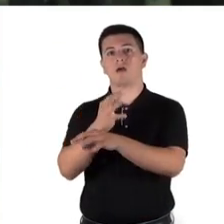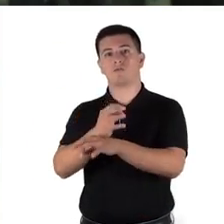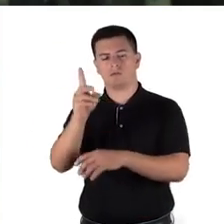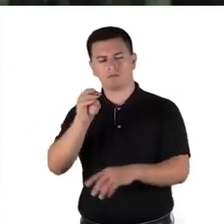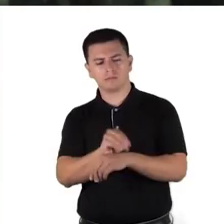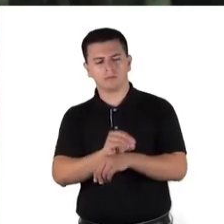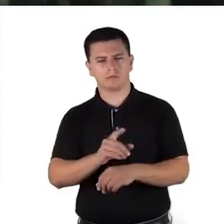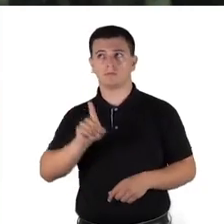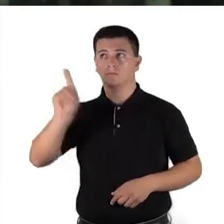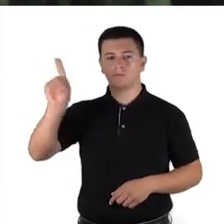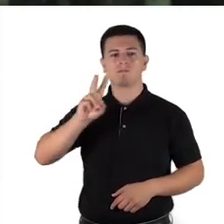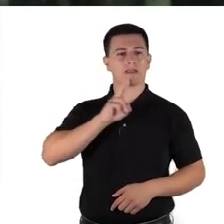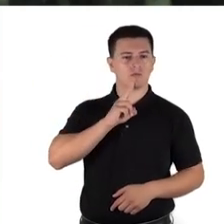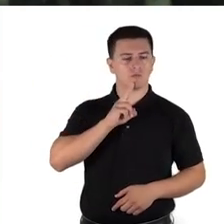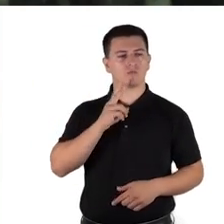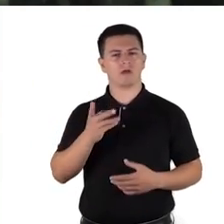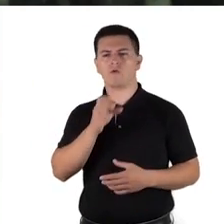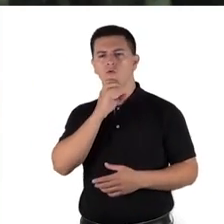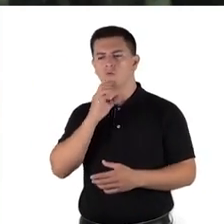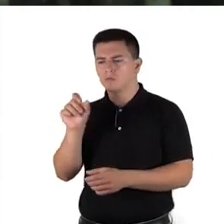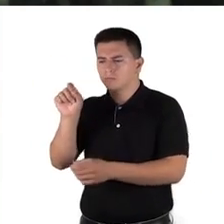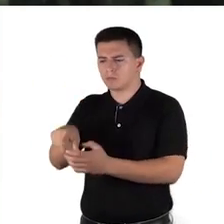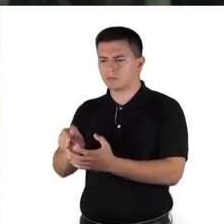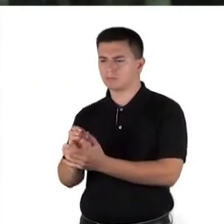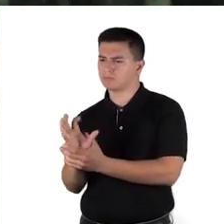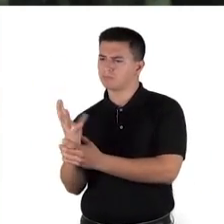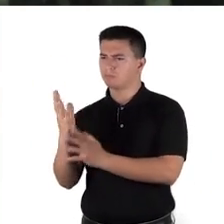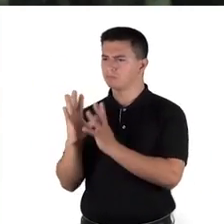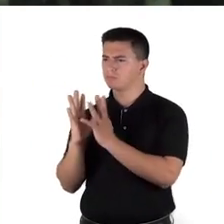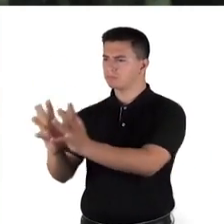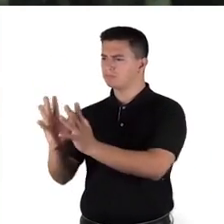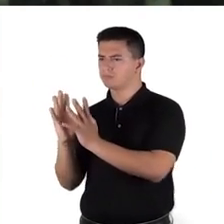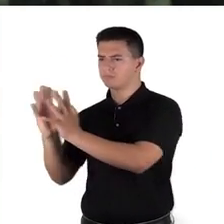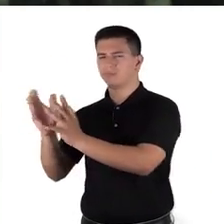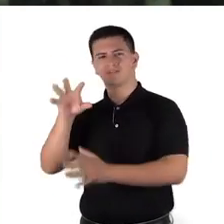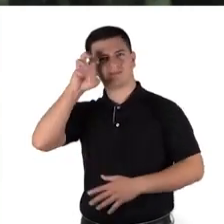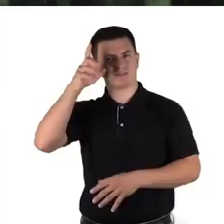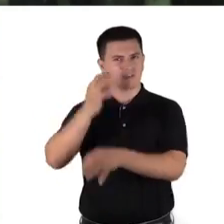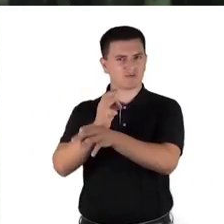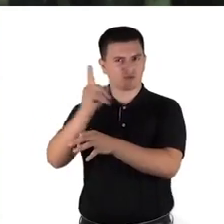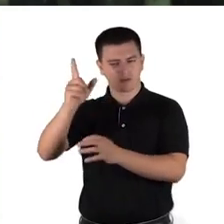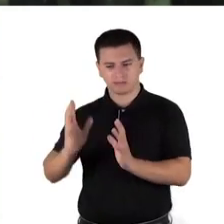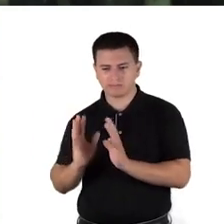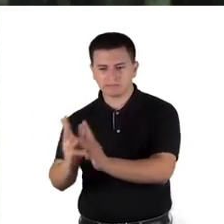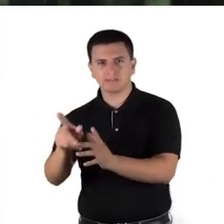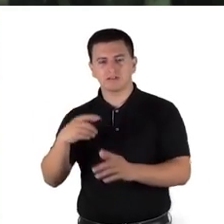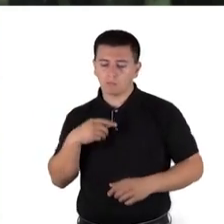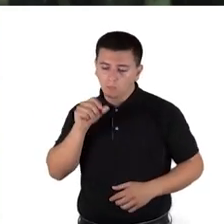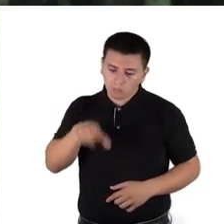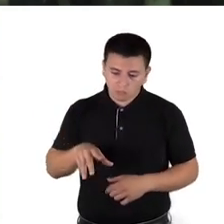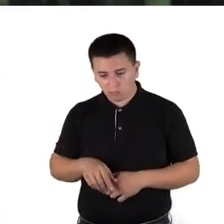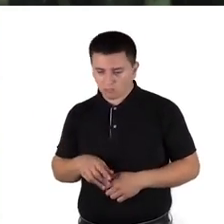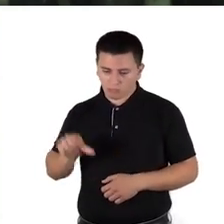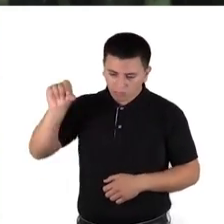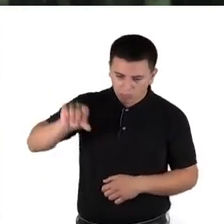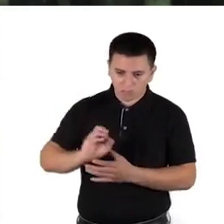concreto y real? Si en la escuela hablamos de verduras y hablamos del proceso de cómo crecen las verduras, las famosas hortalizas que nos hacen